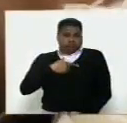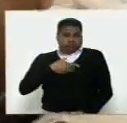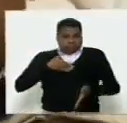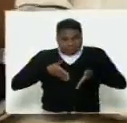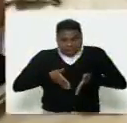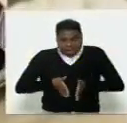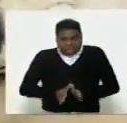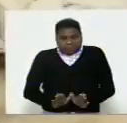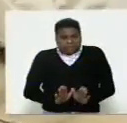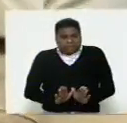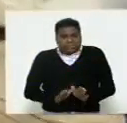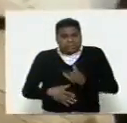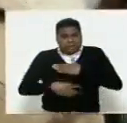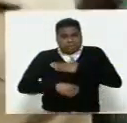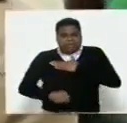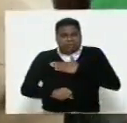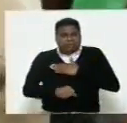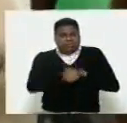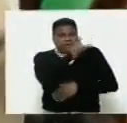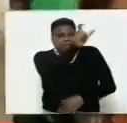partera. Hay que